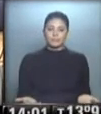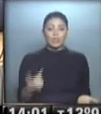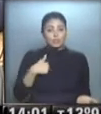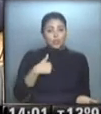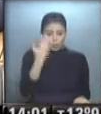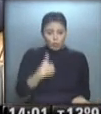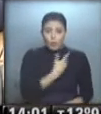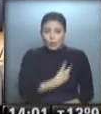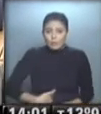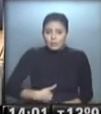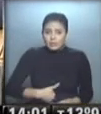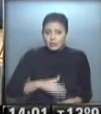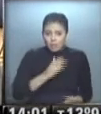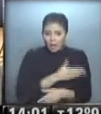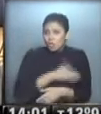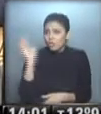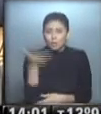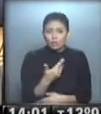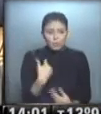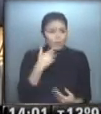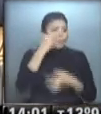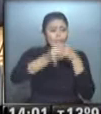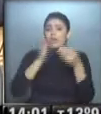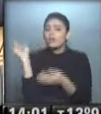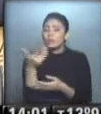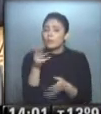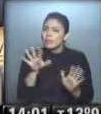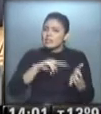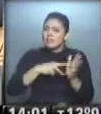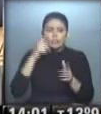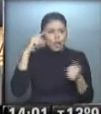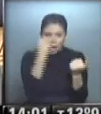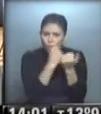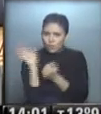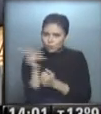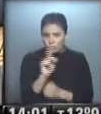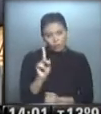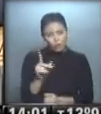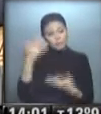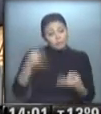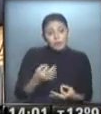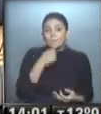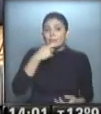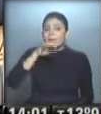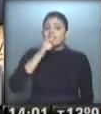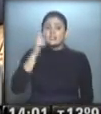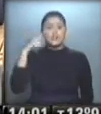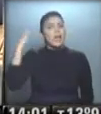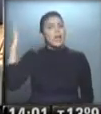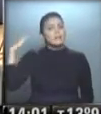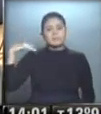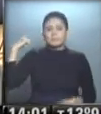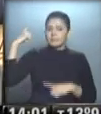Yo soy el gobernador de todos, puedo hablar con todos, pero no significa que esté de acuerdo con todos, especialmente cuando yo vengo